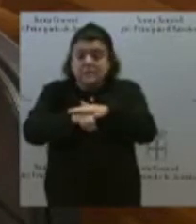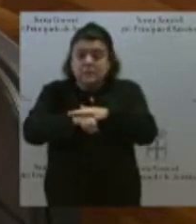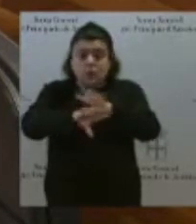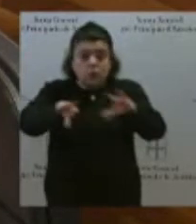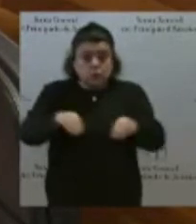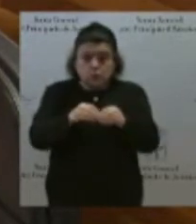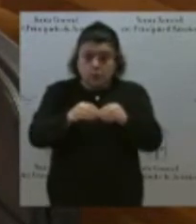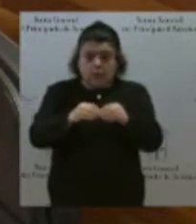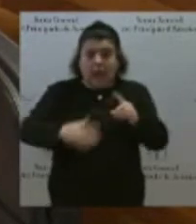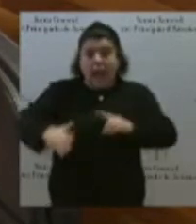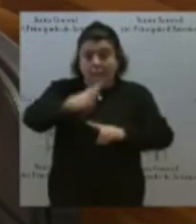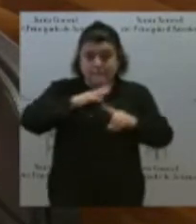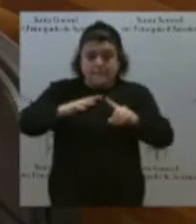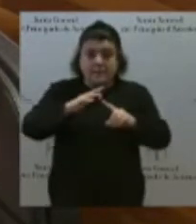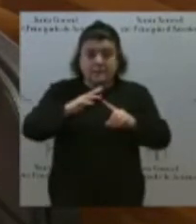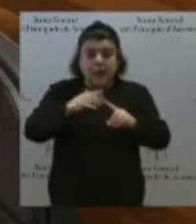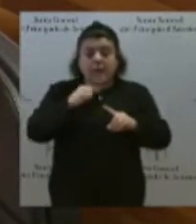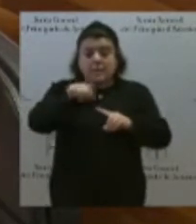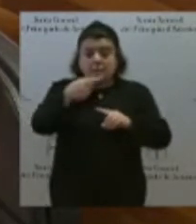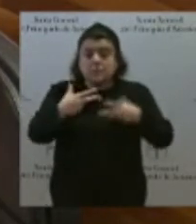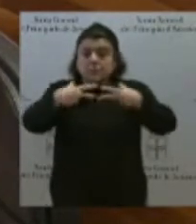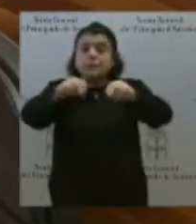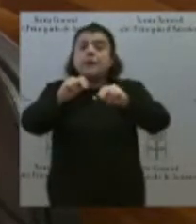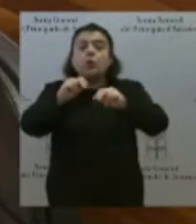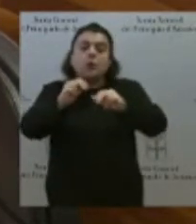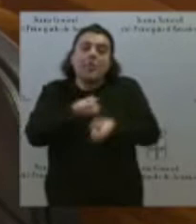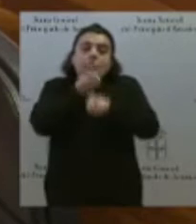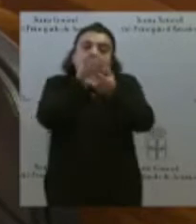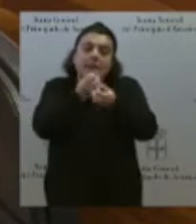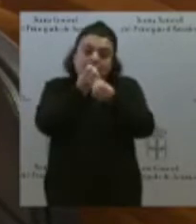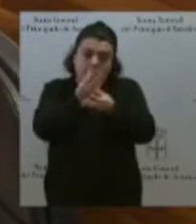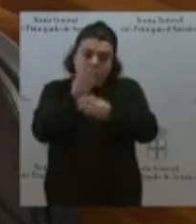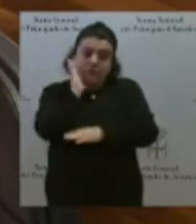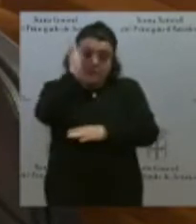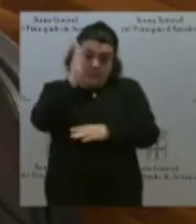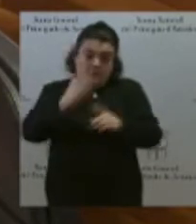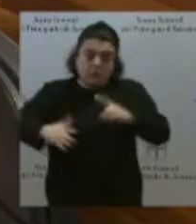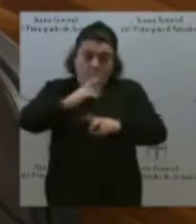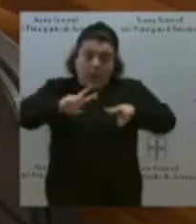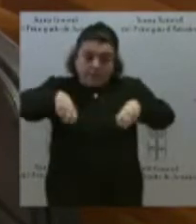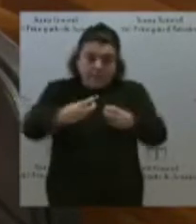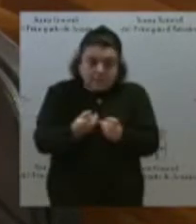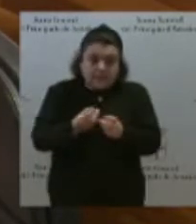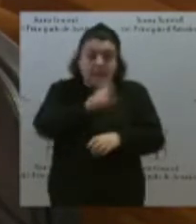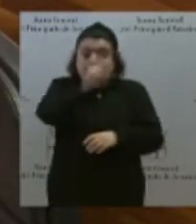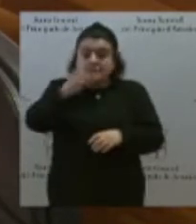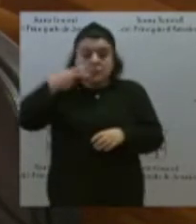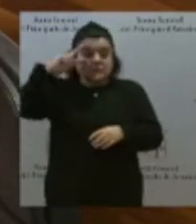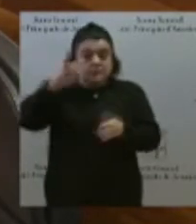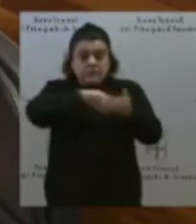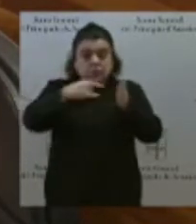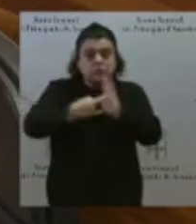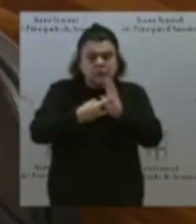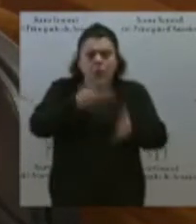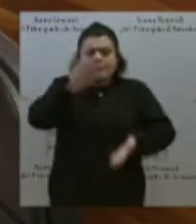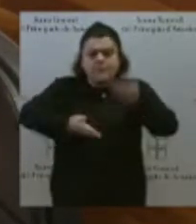declaración de impacto ambiental. Insisto, técnicos evaluarán toda la información que incluye el expediente y determinarán con arreglo a la